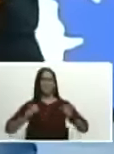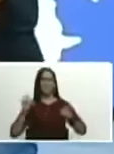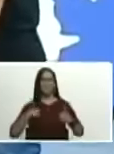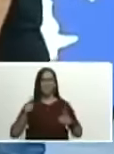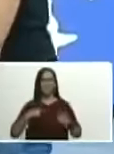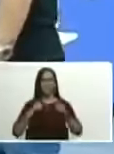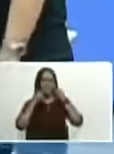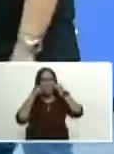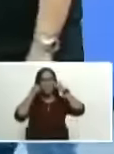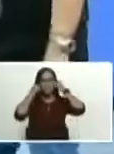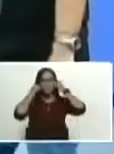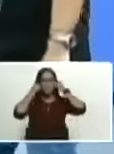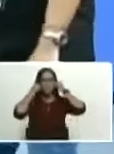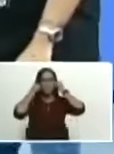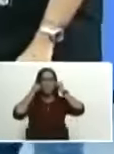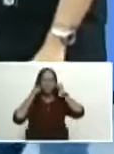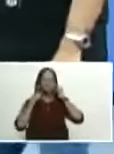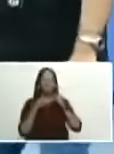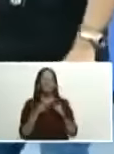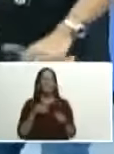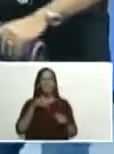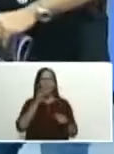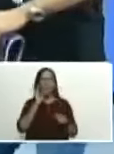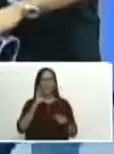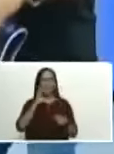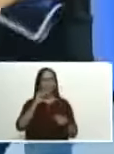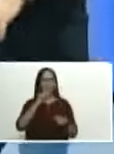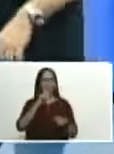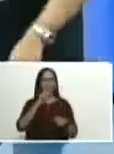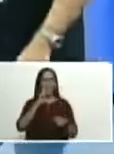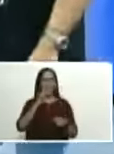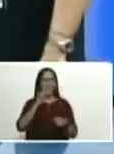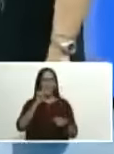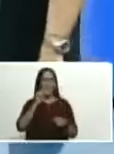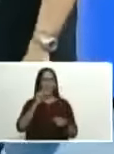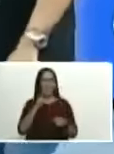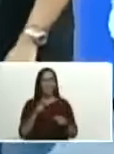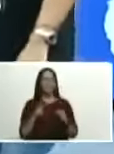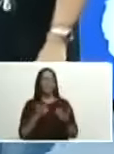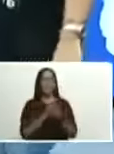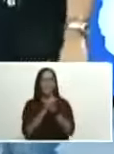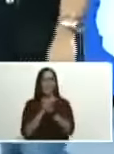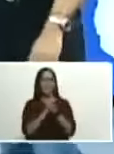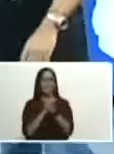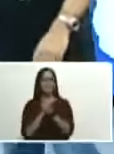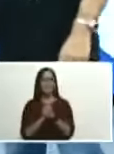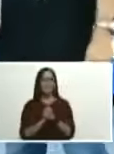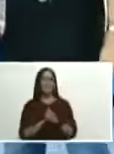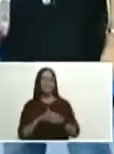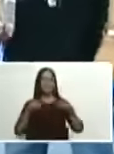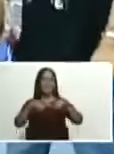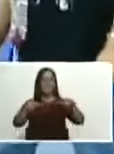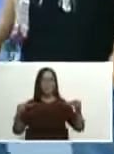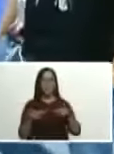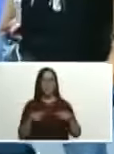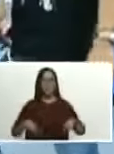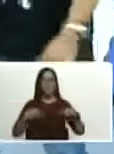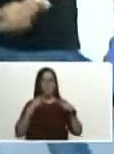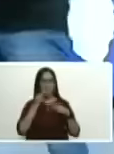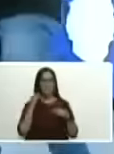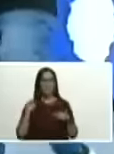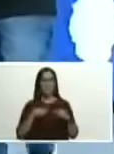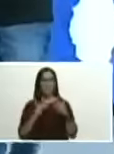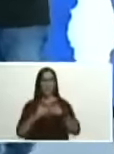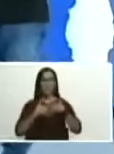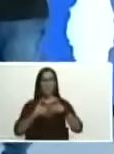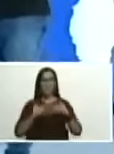aquí? Café Cardenal, que es la alianza que el circuito Vida Café tiene con la empresa de